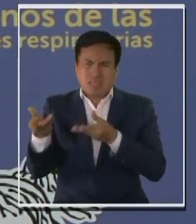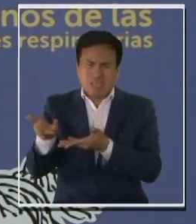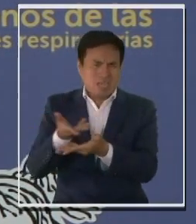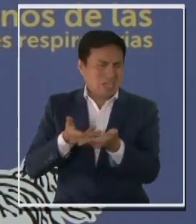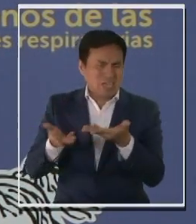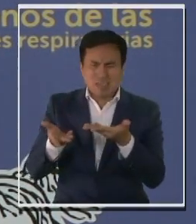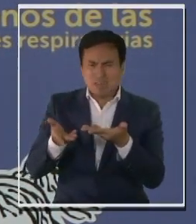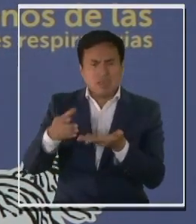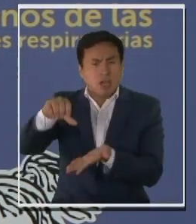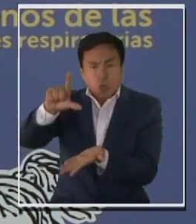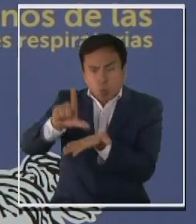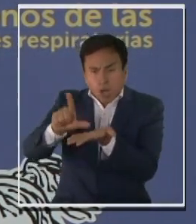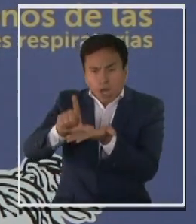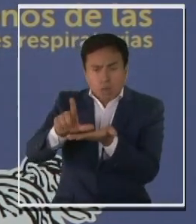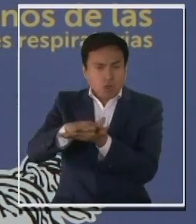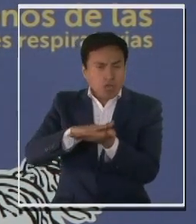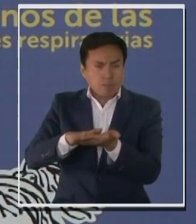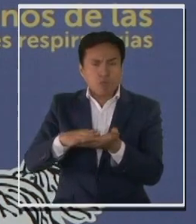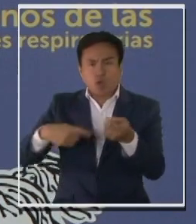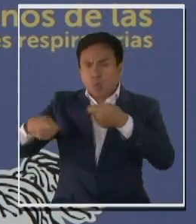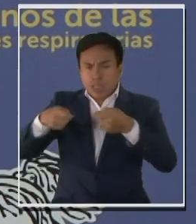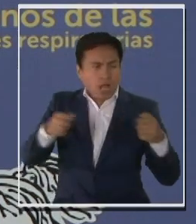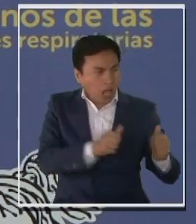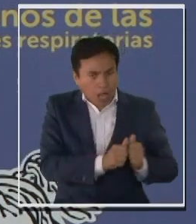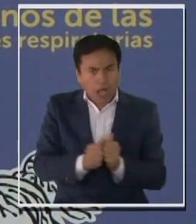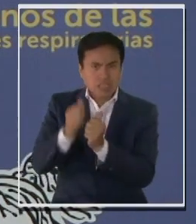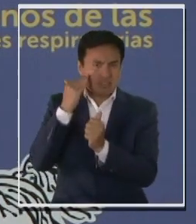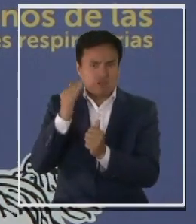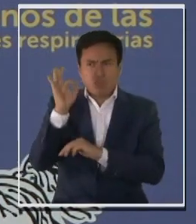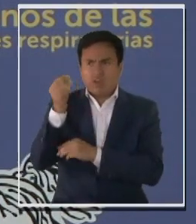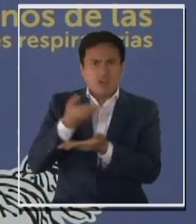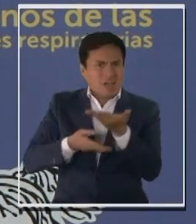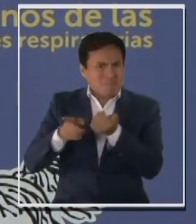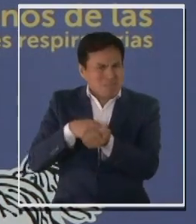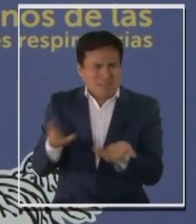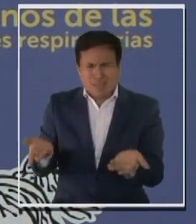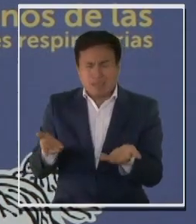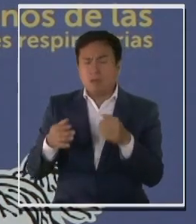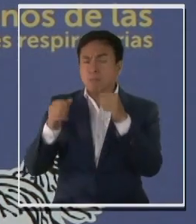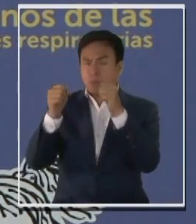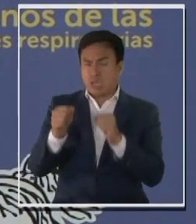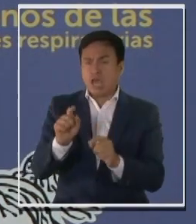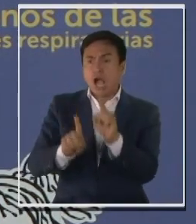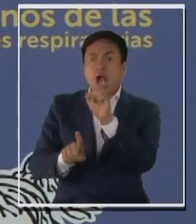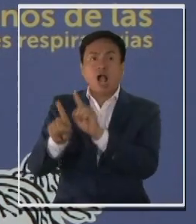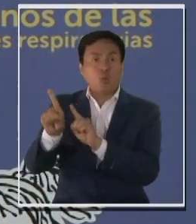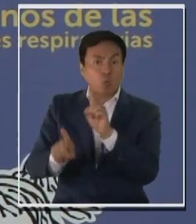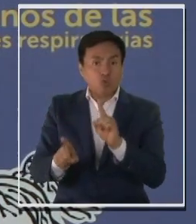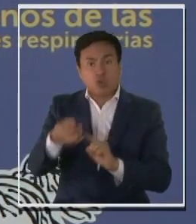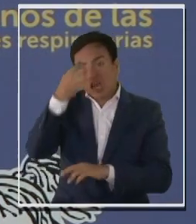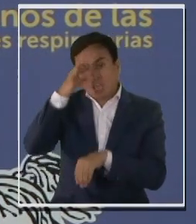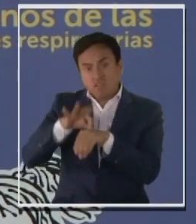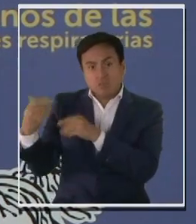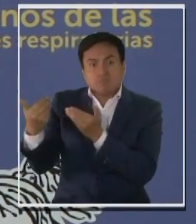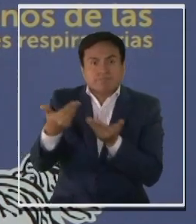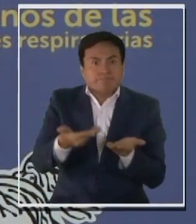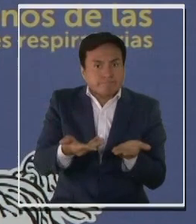llevarlos a centros como centros comerciales u otros lugares reuniones familiares donde puede haber alguien enfermo